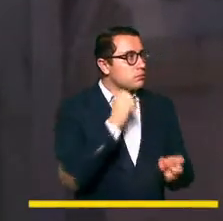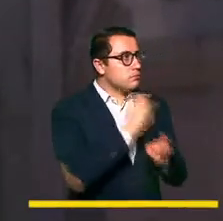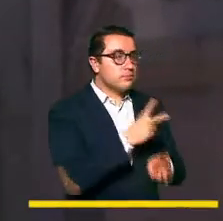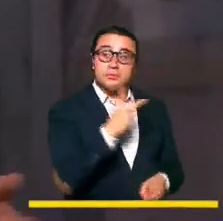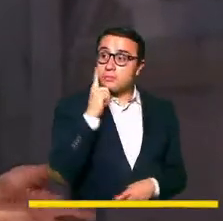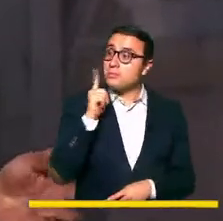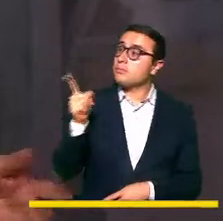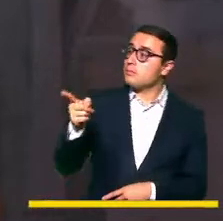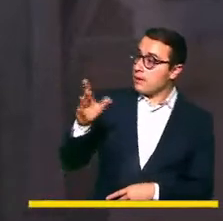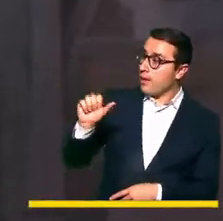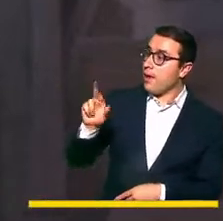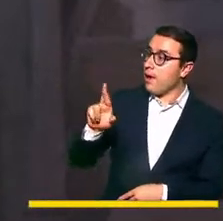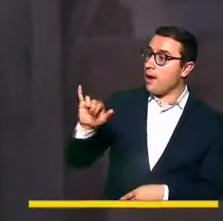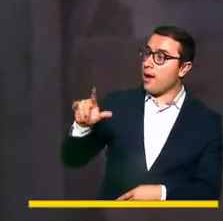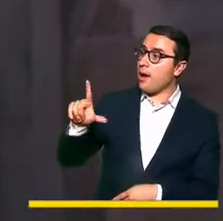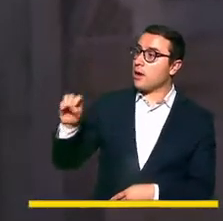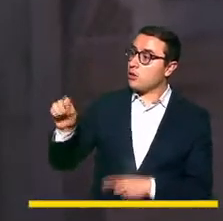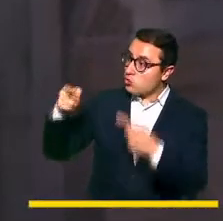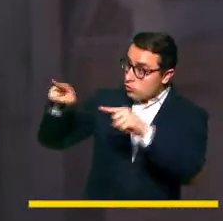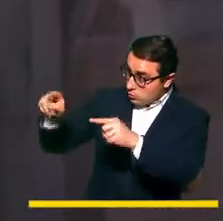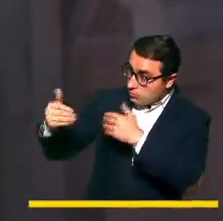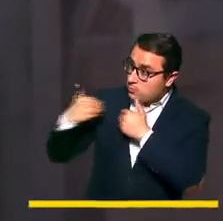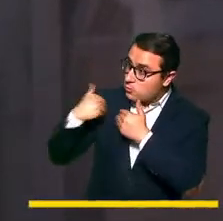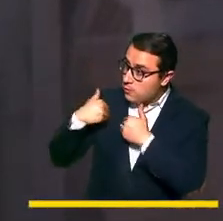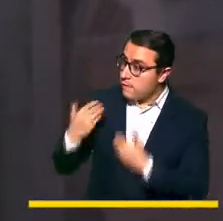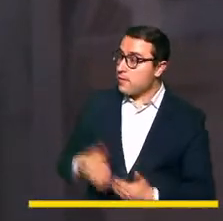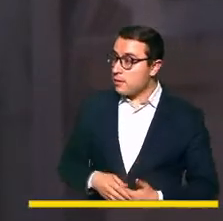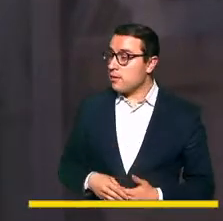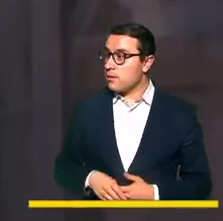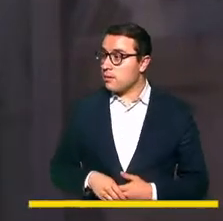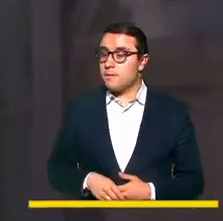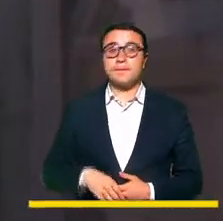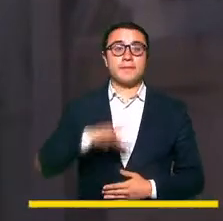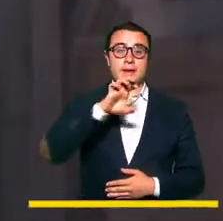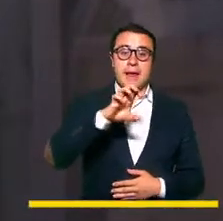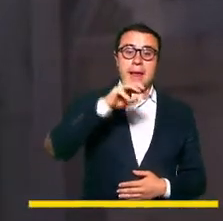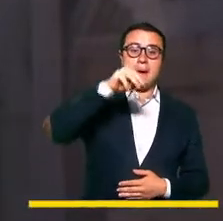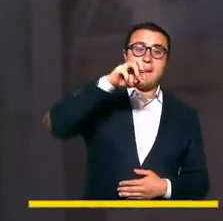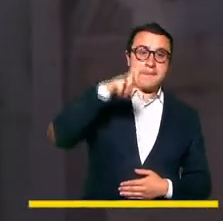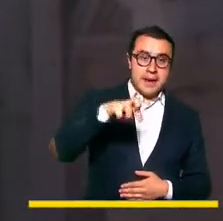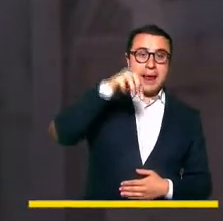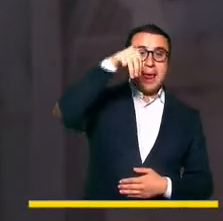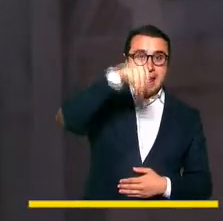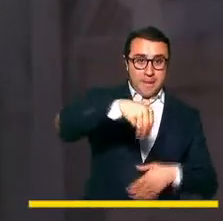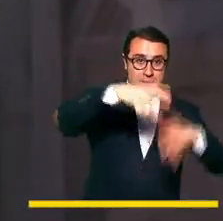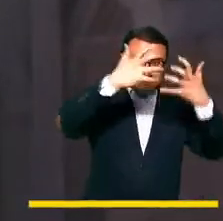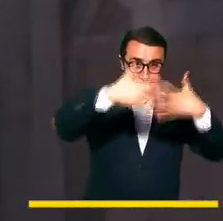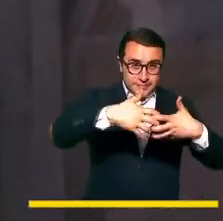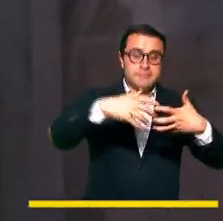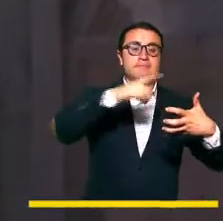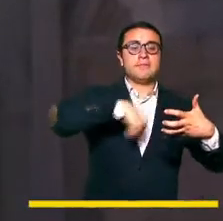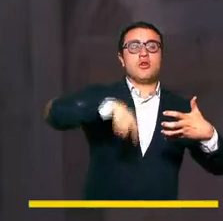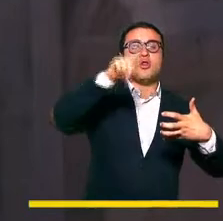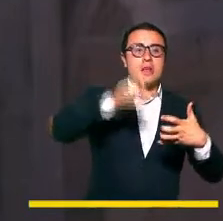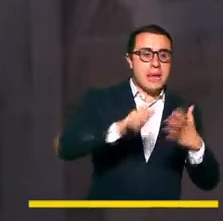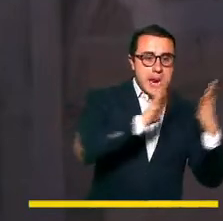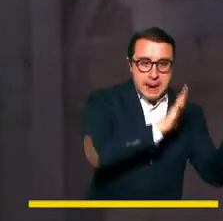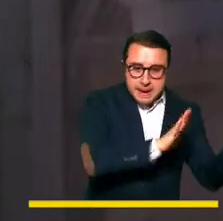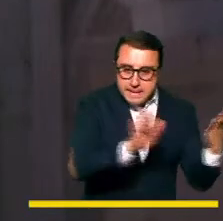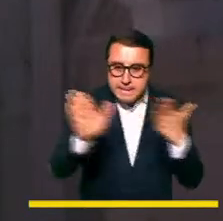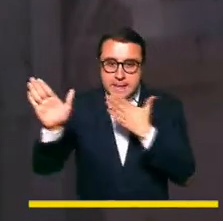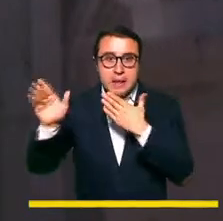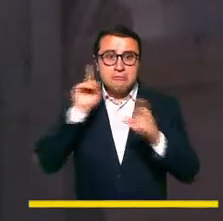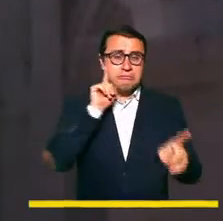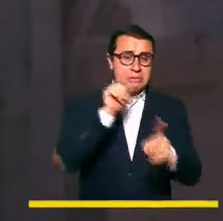Carrillo. Esa es su labor. EPM tiene que tener los planes de mitigación